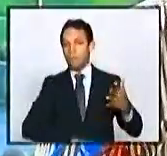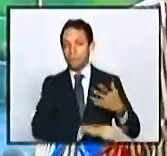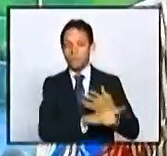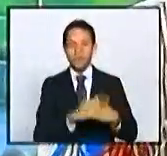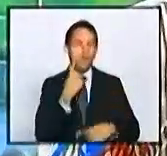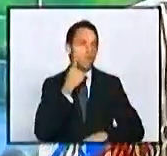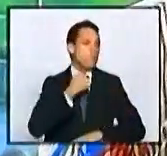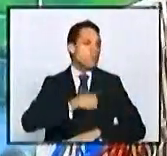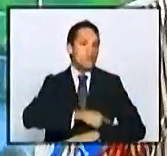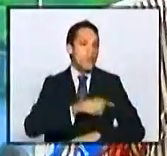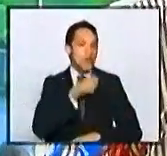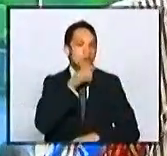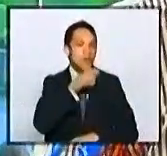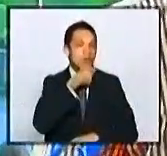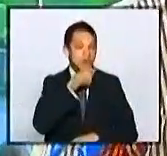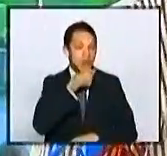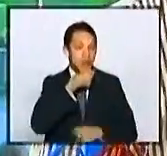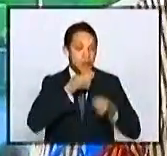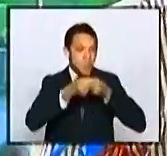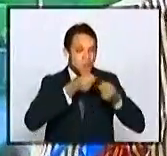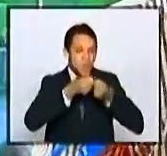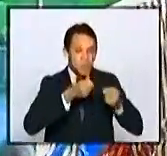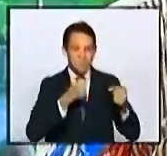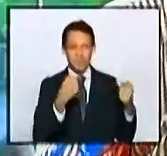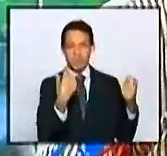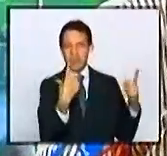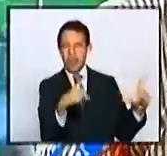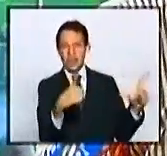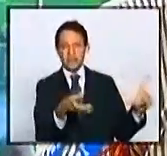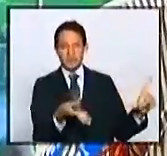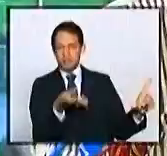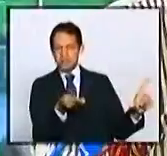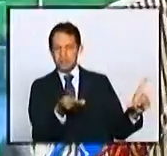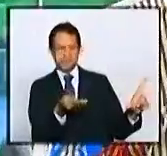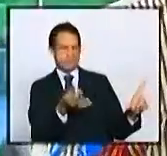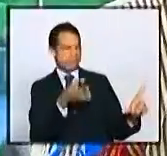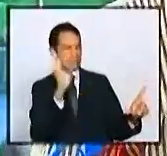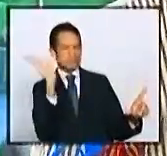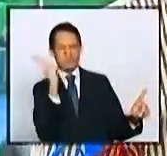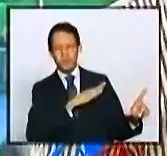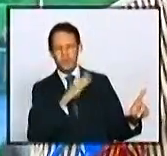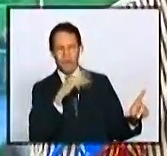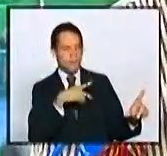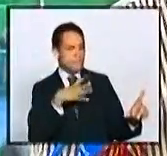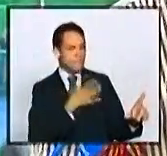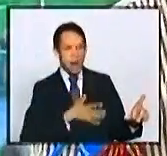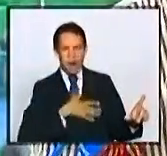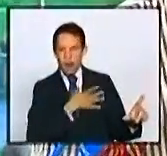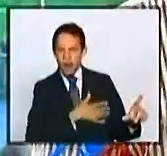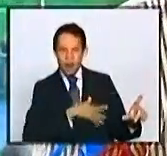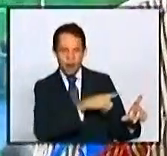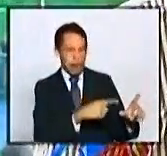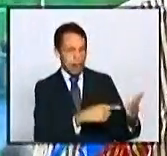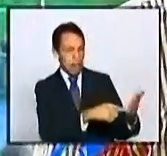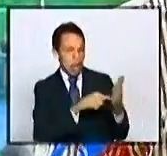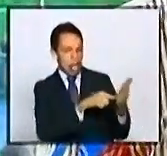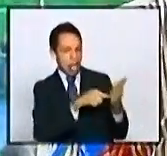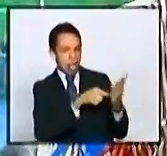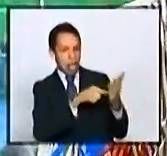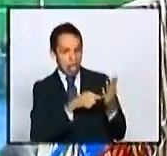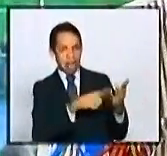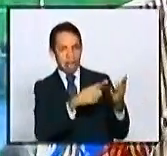en las noticias. Si, ojalá uno pudiera quitarse los noticieros de encima porque lo único que encuentra es amarillismo,